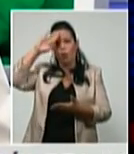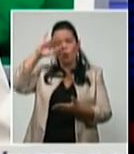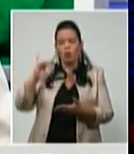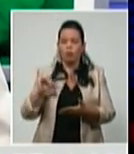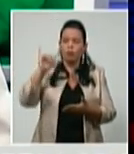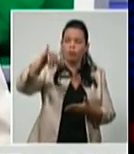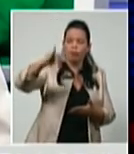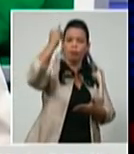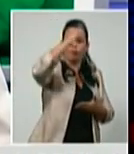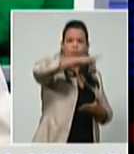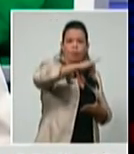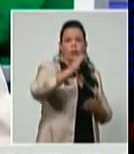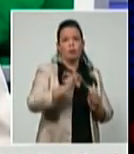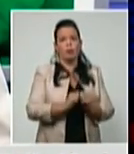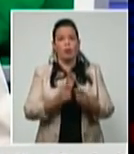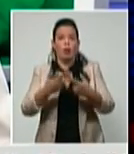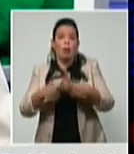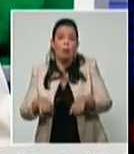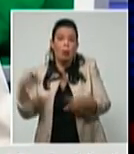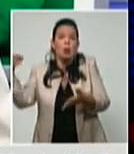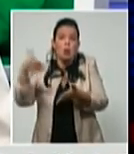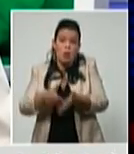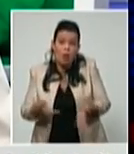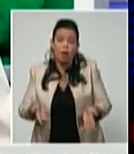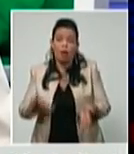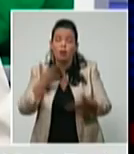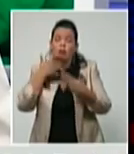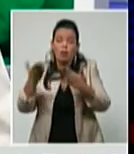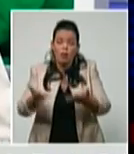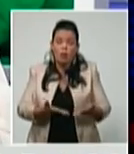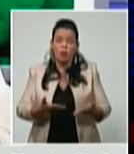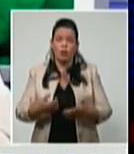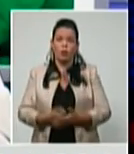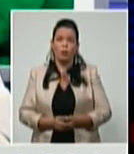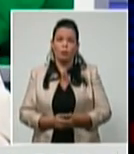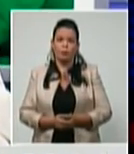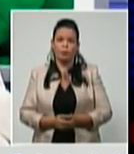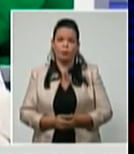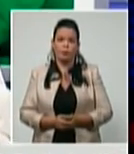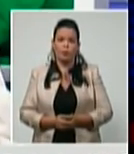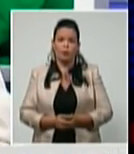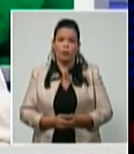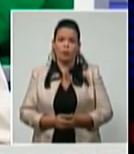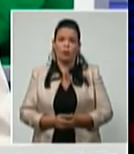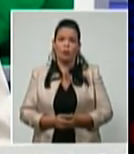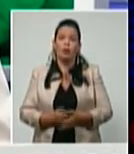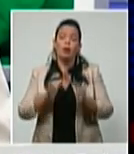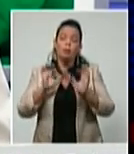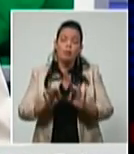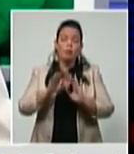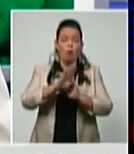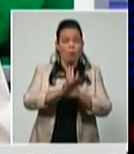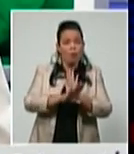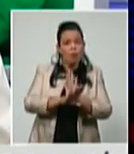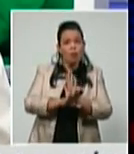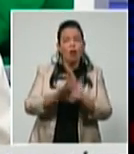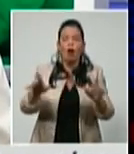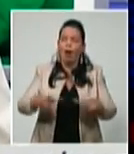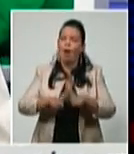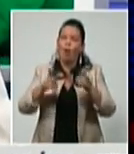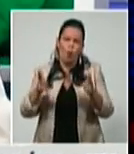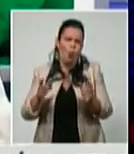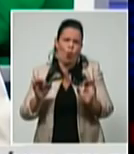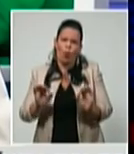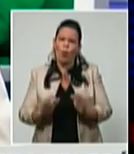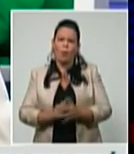es, que reitero. Por eso es que el protocolo es este. Hay veces que te dicen, pero bueno, tengo que estar con